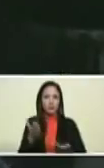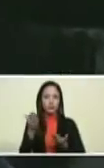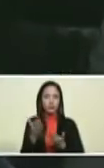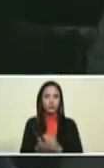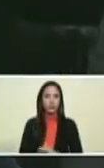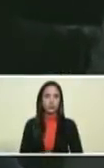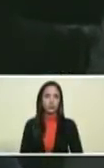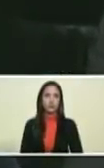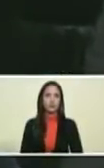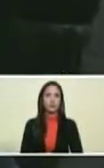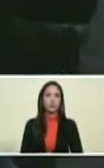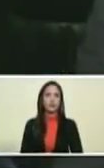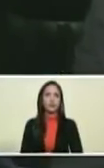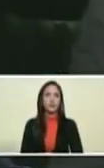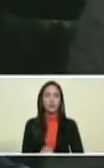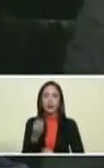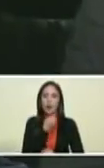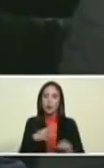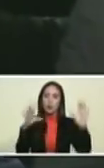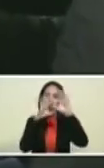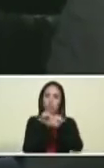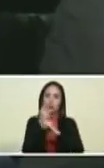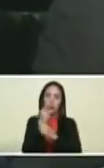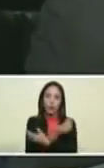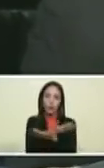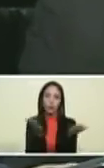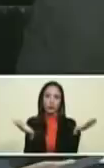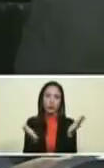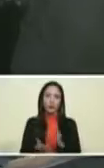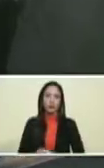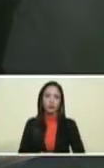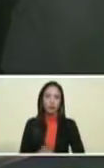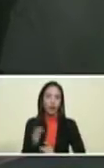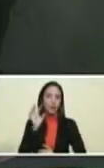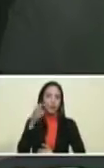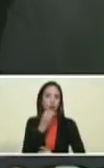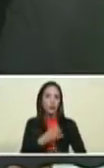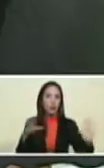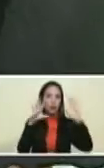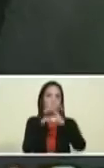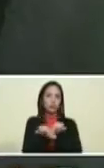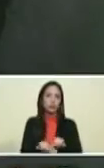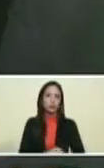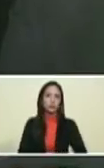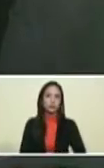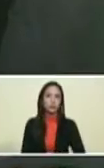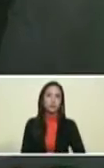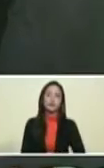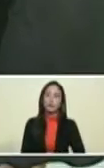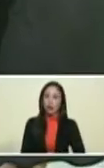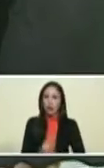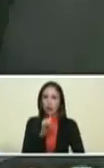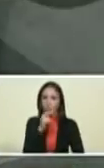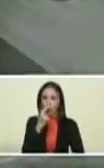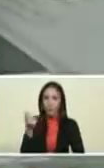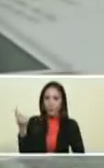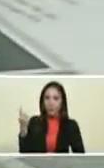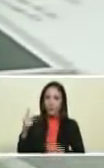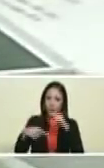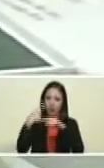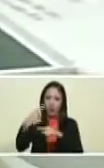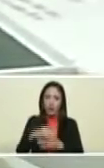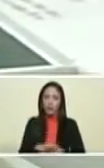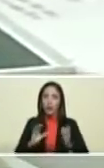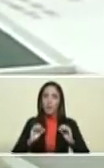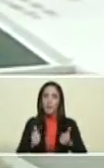Sí, mi comandante en jefe. Buenas noches a toda nuestra patria. Como usted lo ha informado, el día de mañana